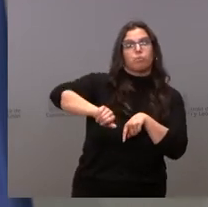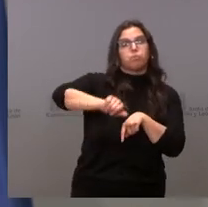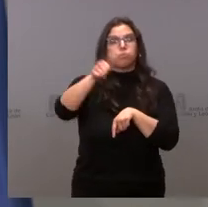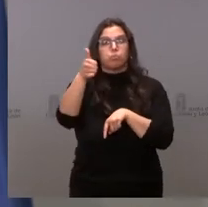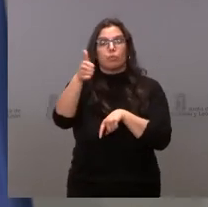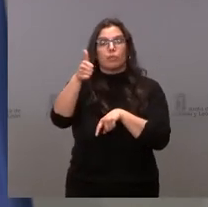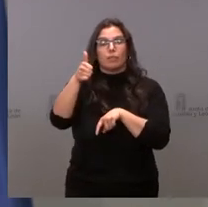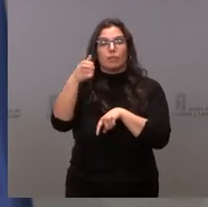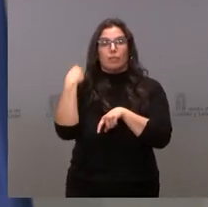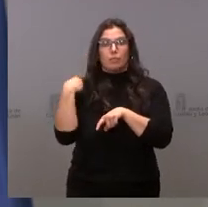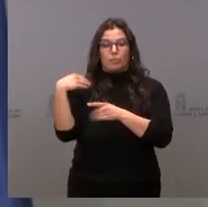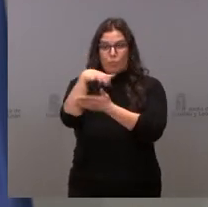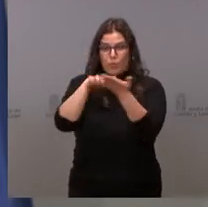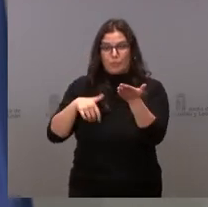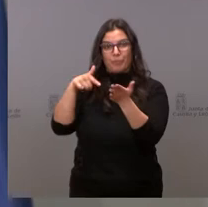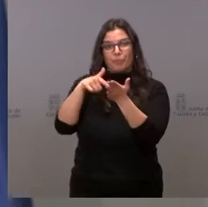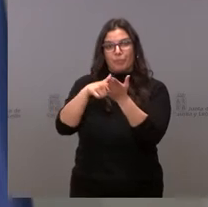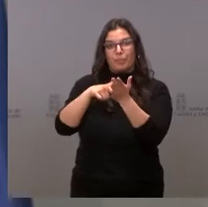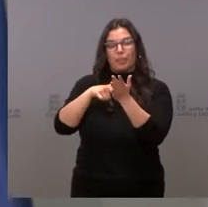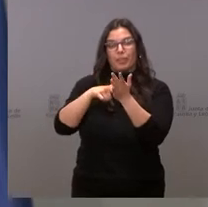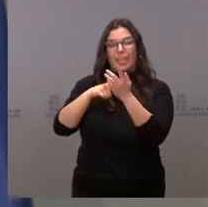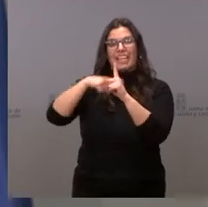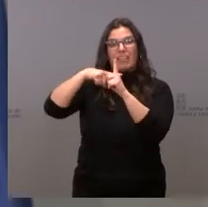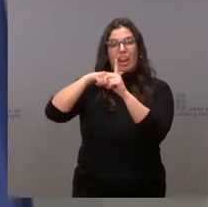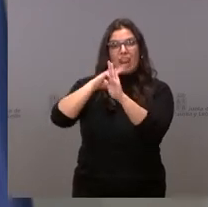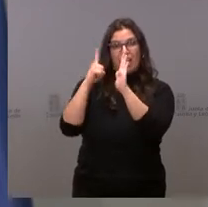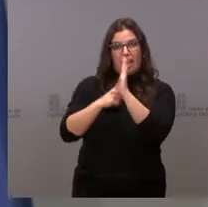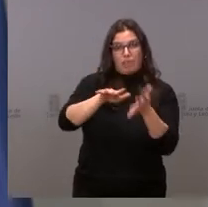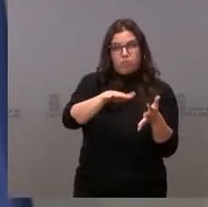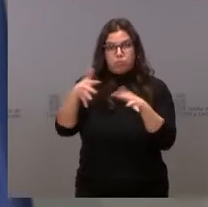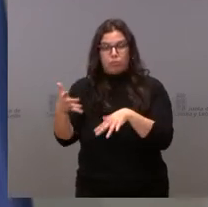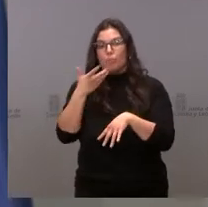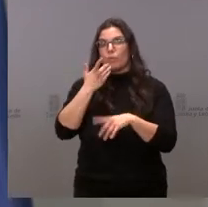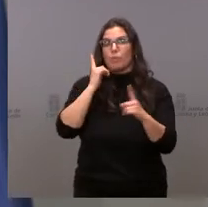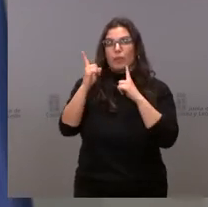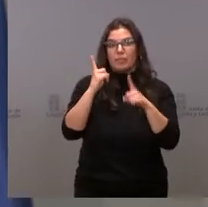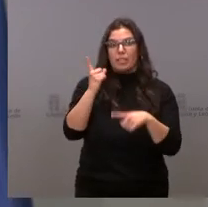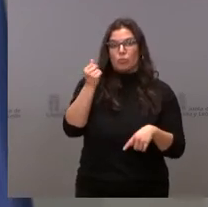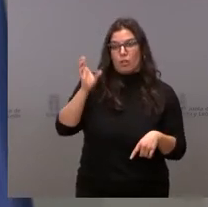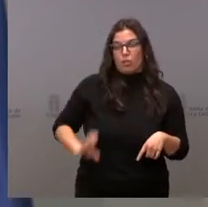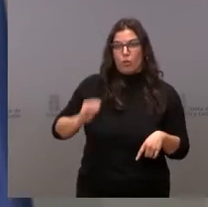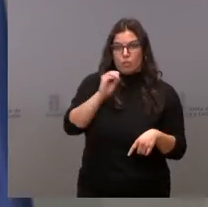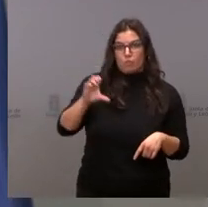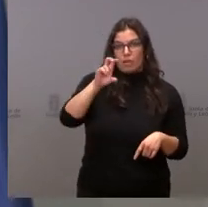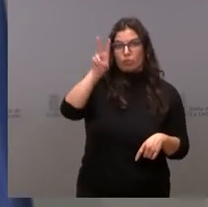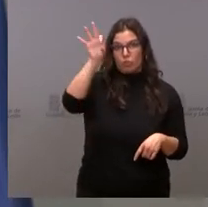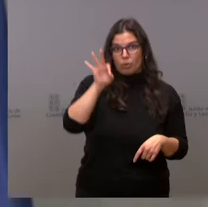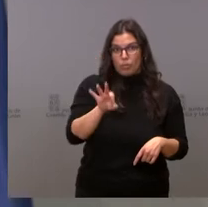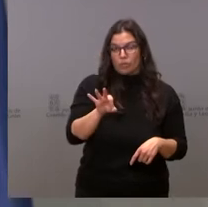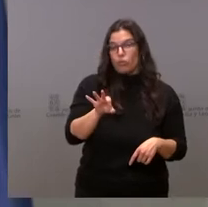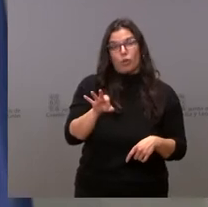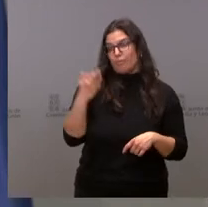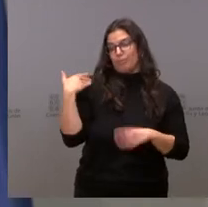vienen en el texto articulado que tienen rango de ley en su aplicación entre ellos estaba prevista esa subida salarial del 2% que no pudo